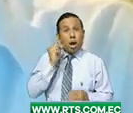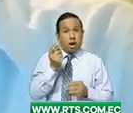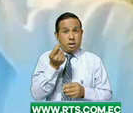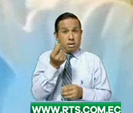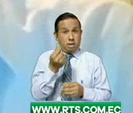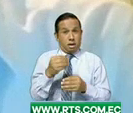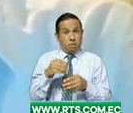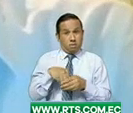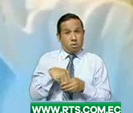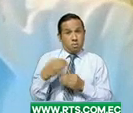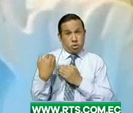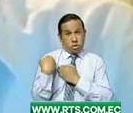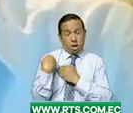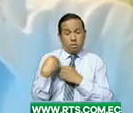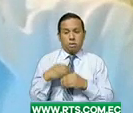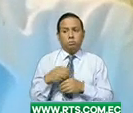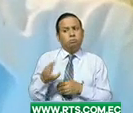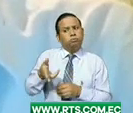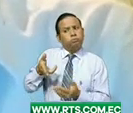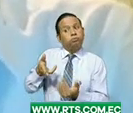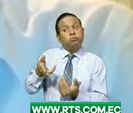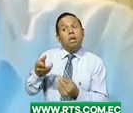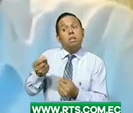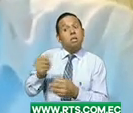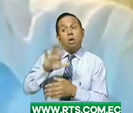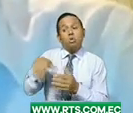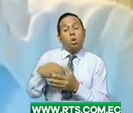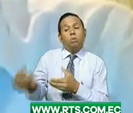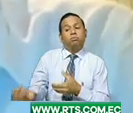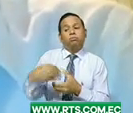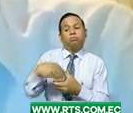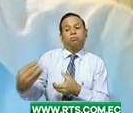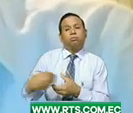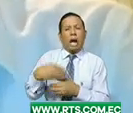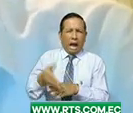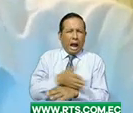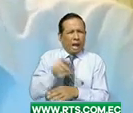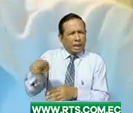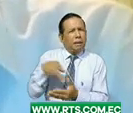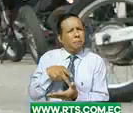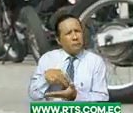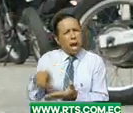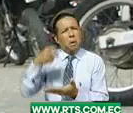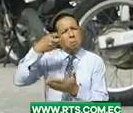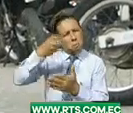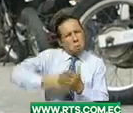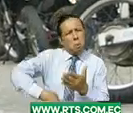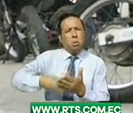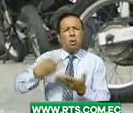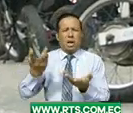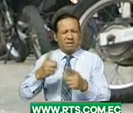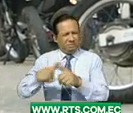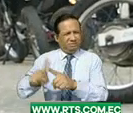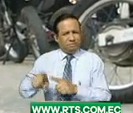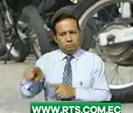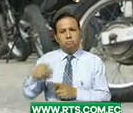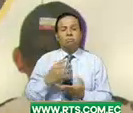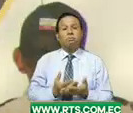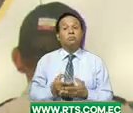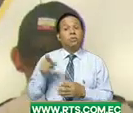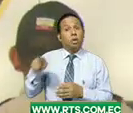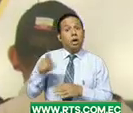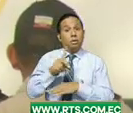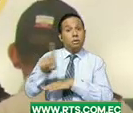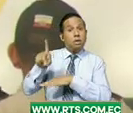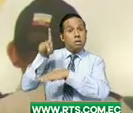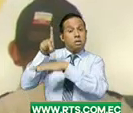que entregue el dinero que se había recogido por efectos de multas, de citaciones. La directiva de la institución ya presentó la